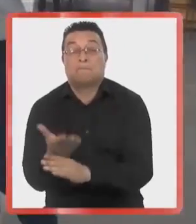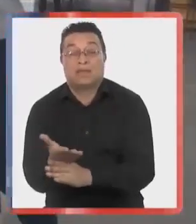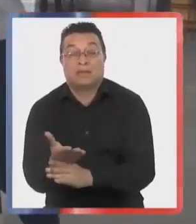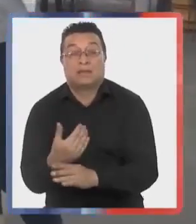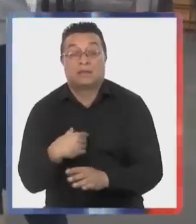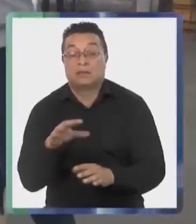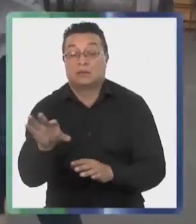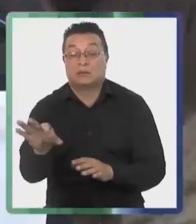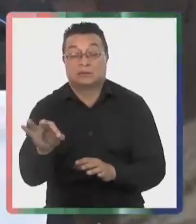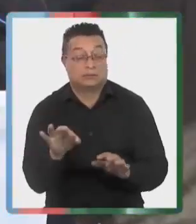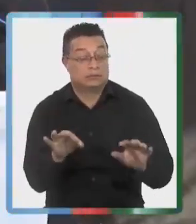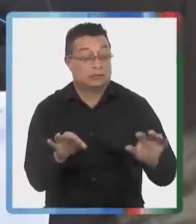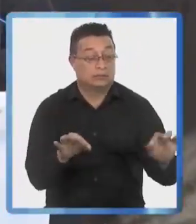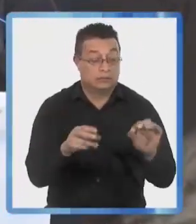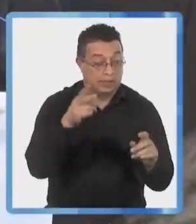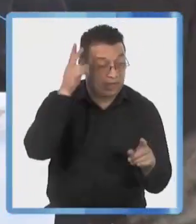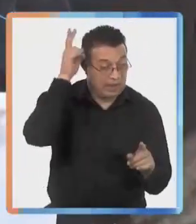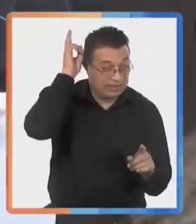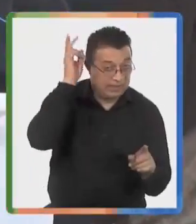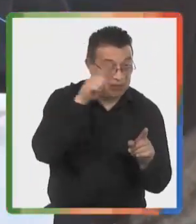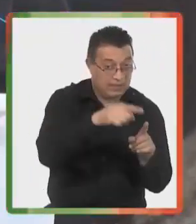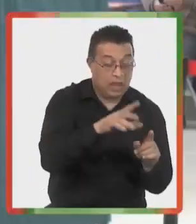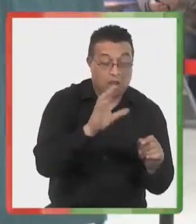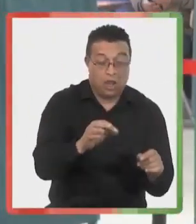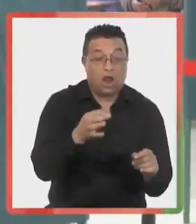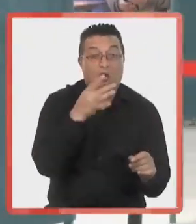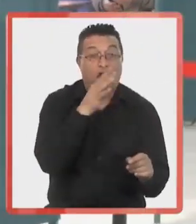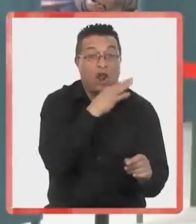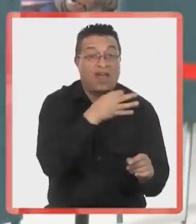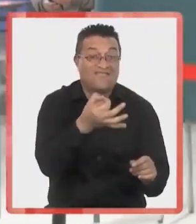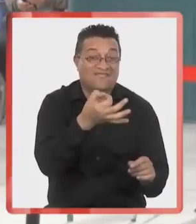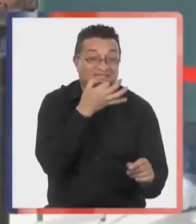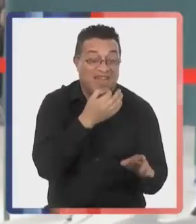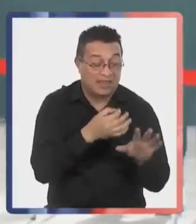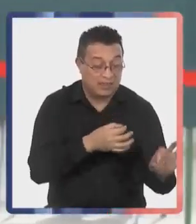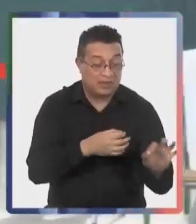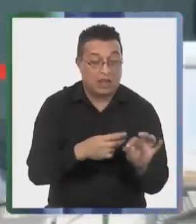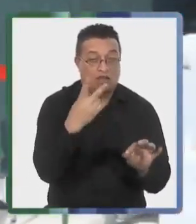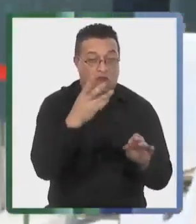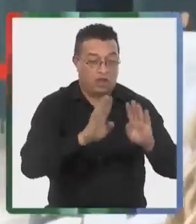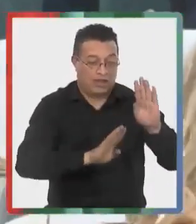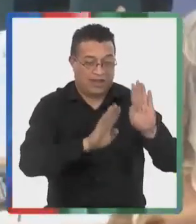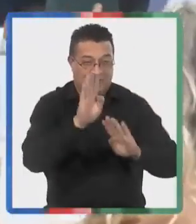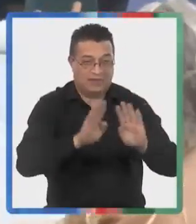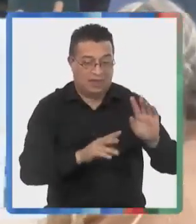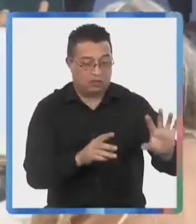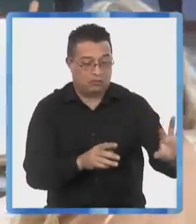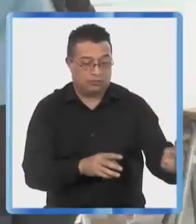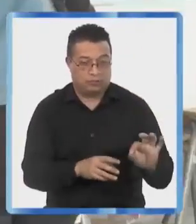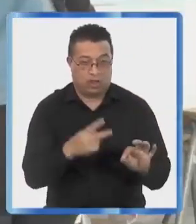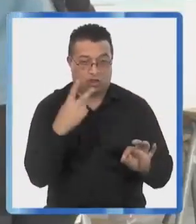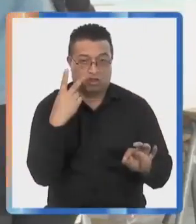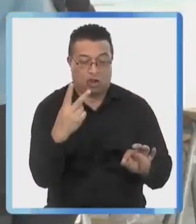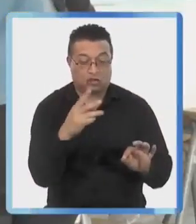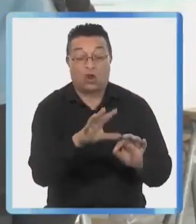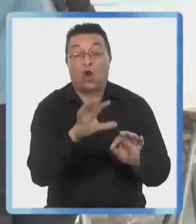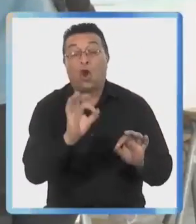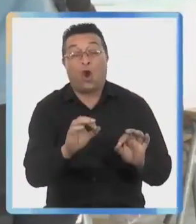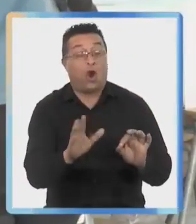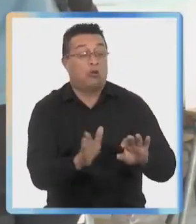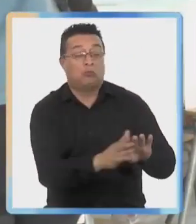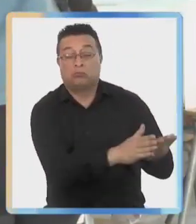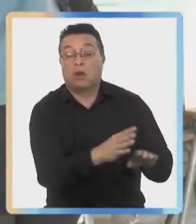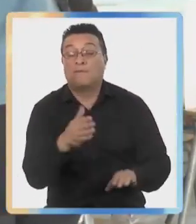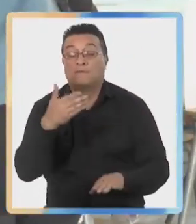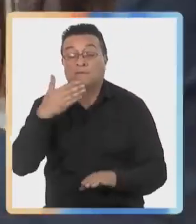lo desean, el voto indígena, que es un voto de color verde, donde hay 2 candidatos indígenas, que es lo que tenemos, o el voto de